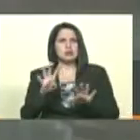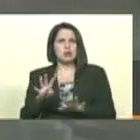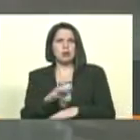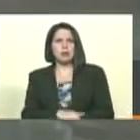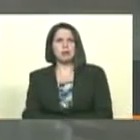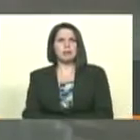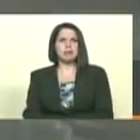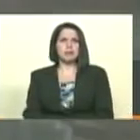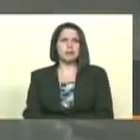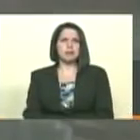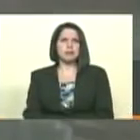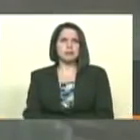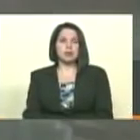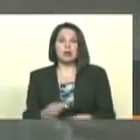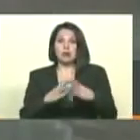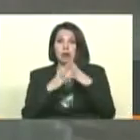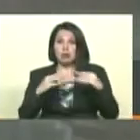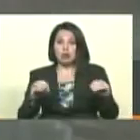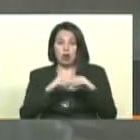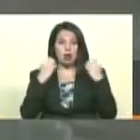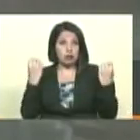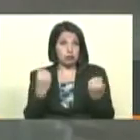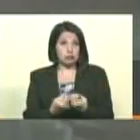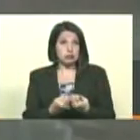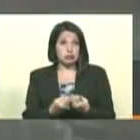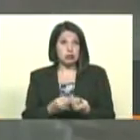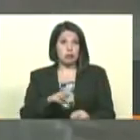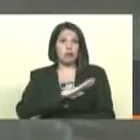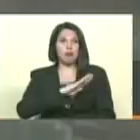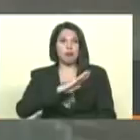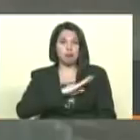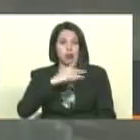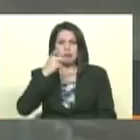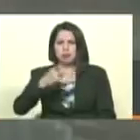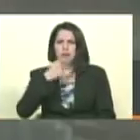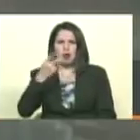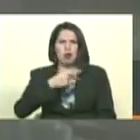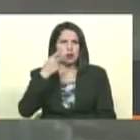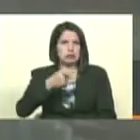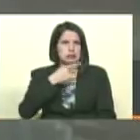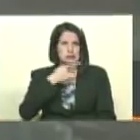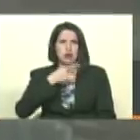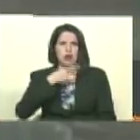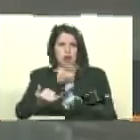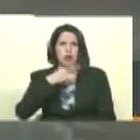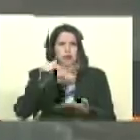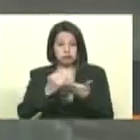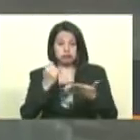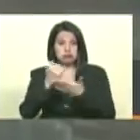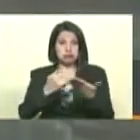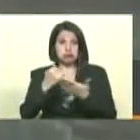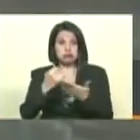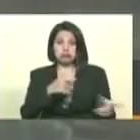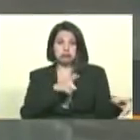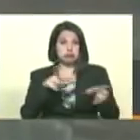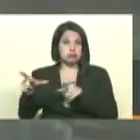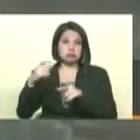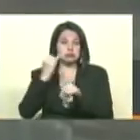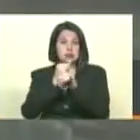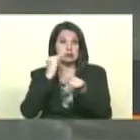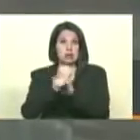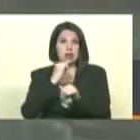UPP89. Estas son las organizaciones con fines políticos que hasta el momento tienen en el